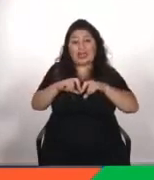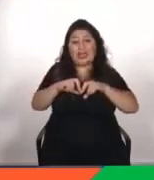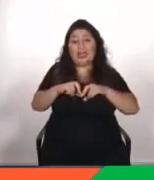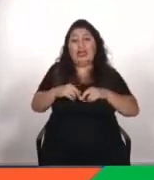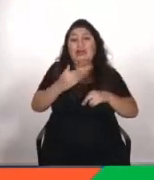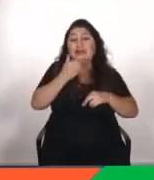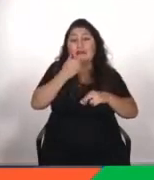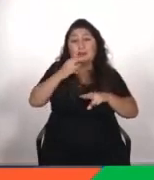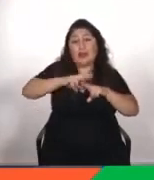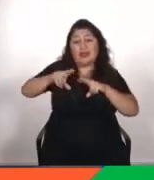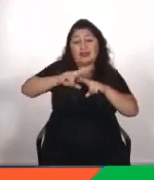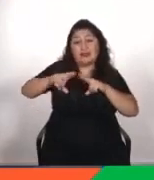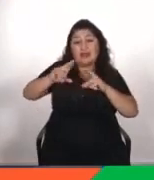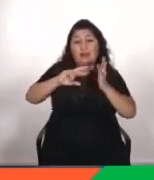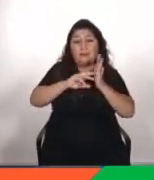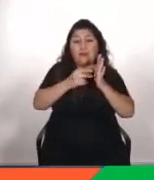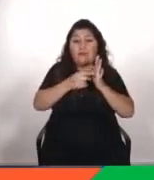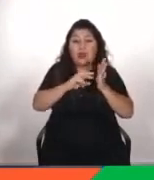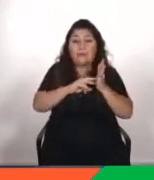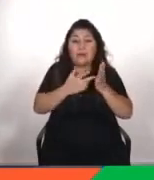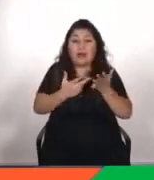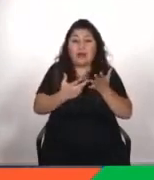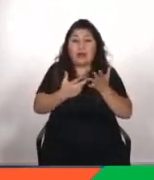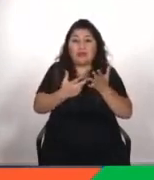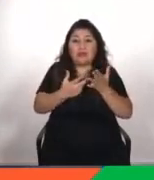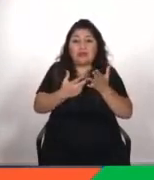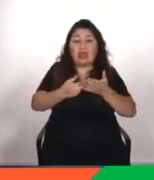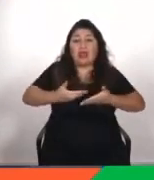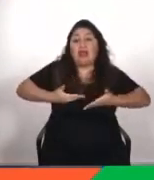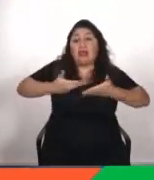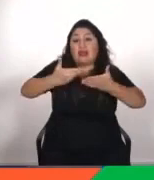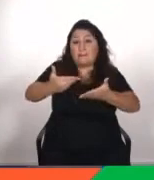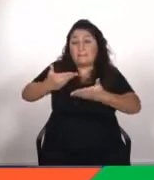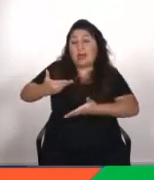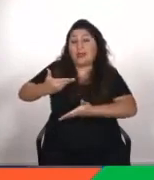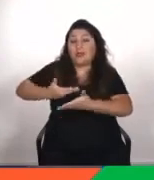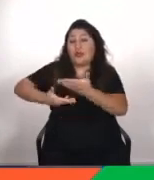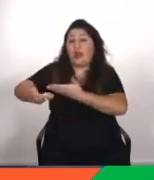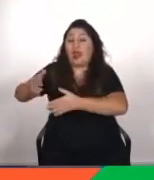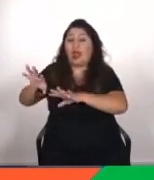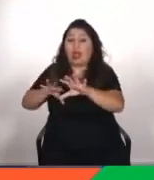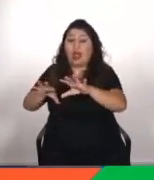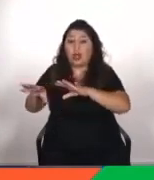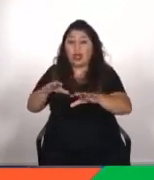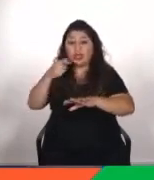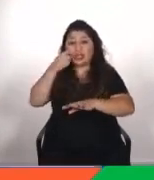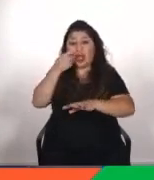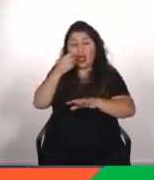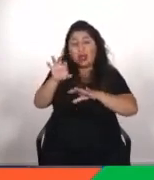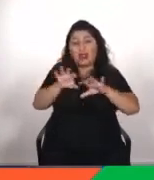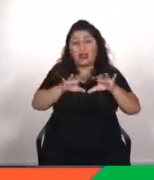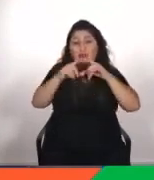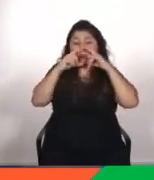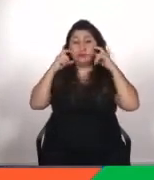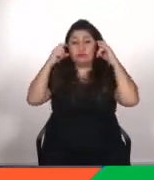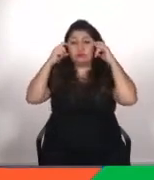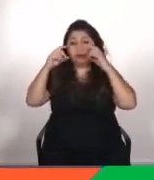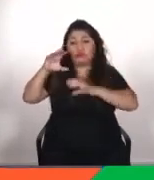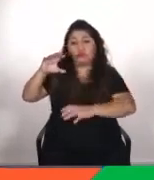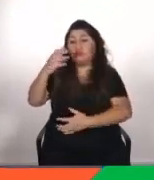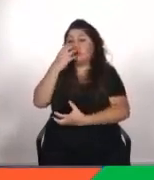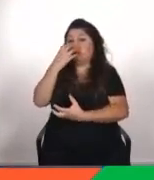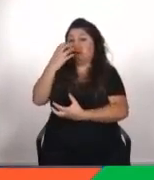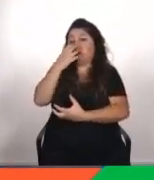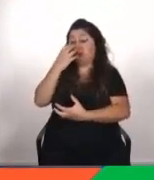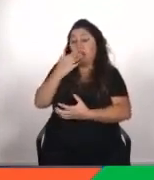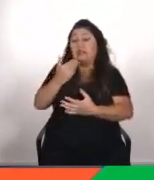hacer problemas del reparto de esos recursos que hablábamos, recursos humanos, recursos materiales para la lucha y para el alivio de la pandemia. También